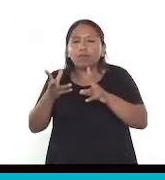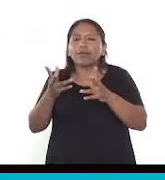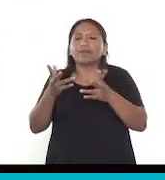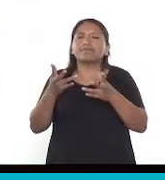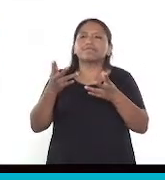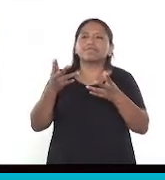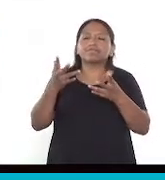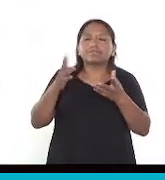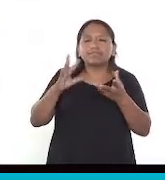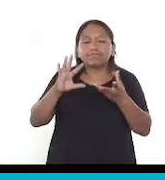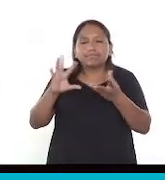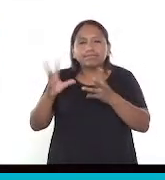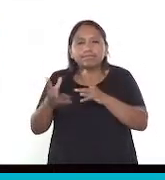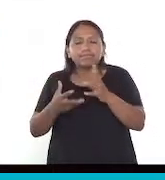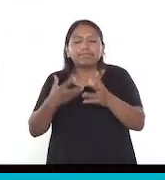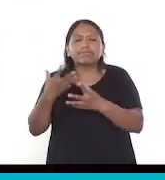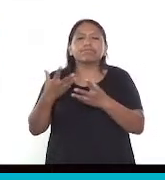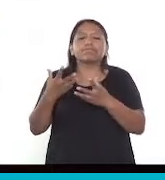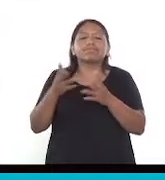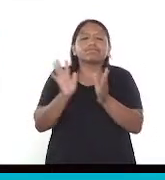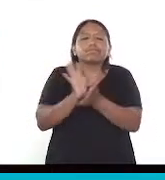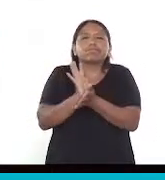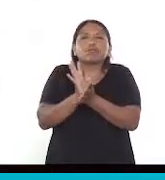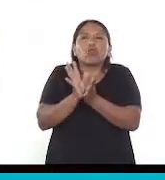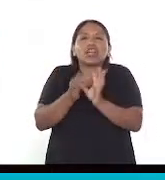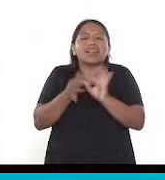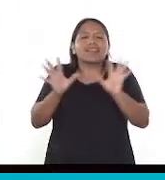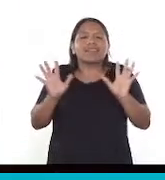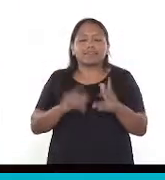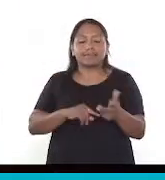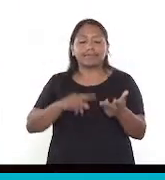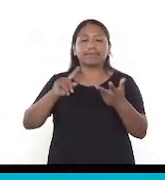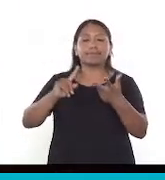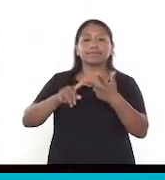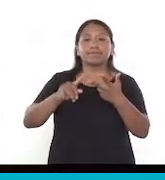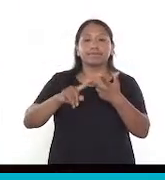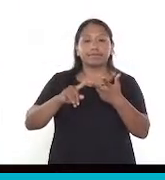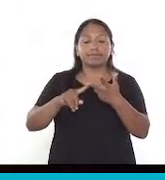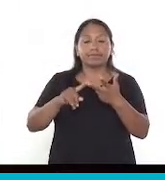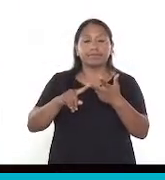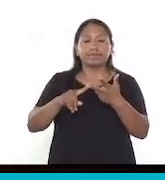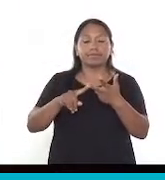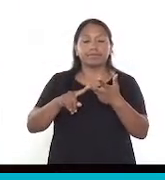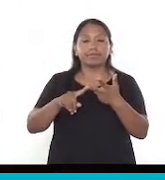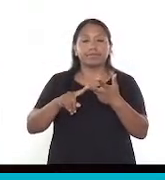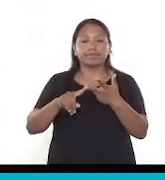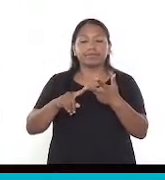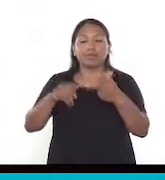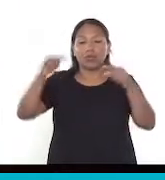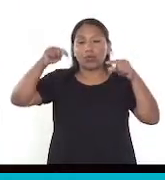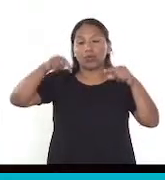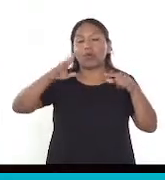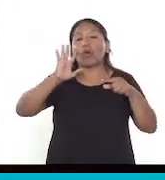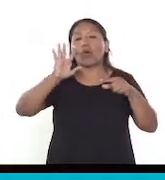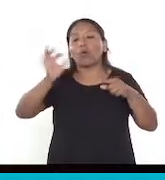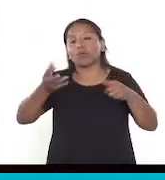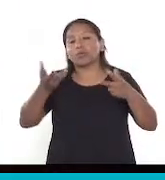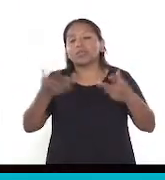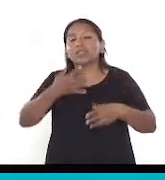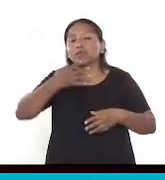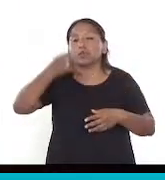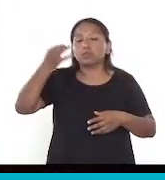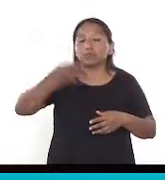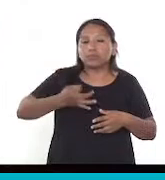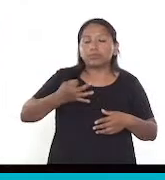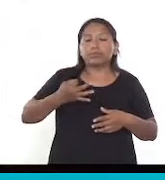de alguna manera a ser libres y el tercero obviamente de cumplir